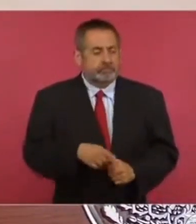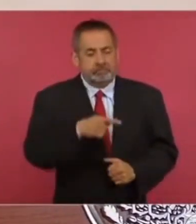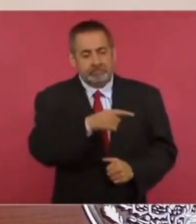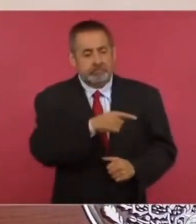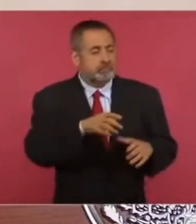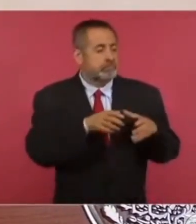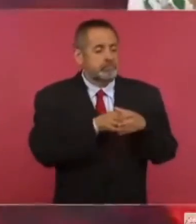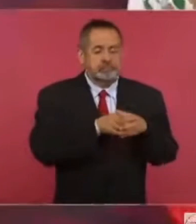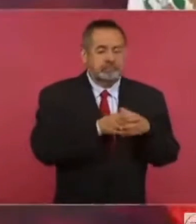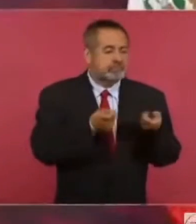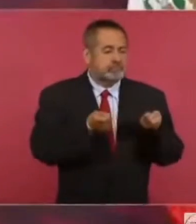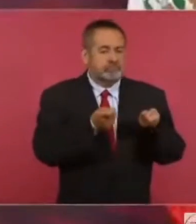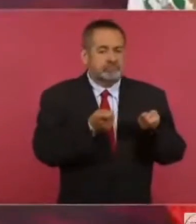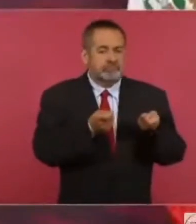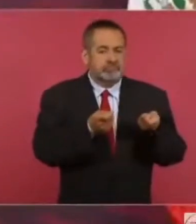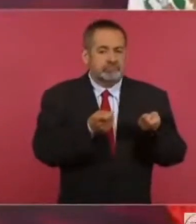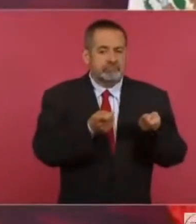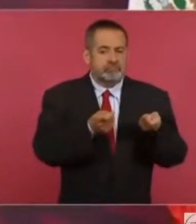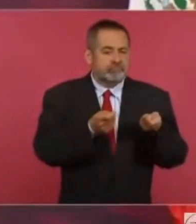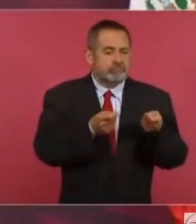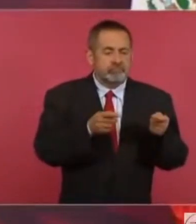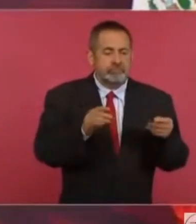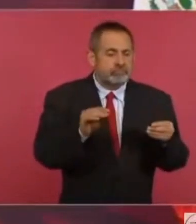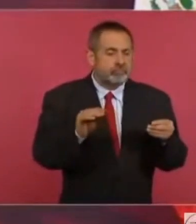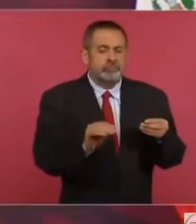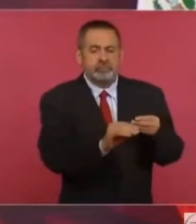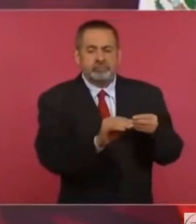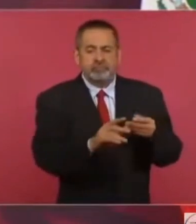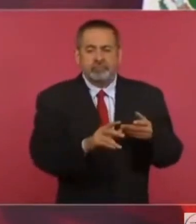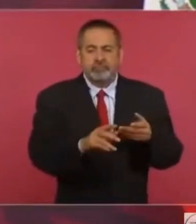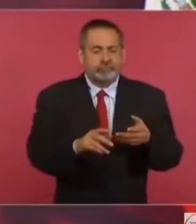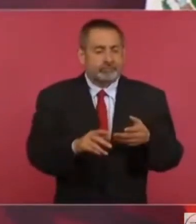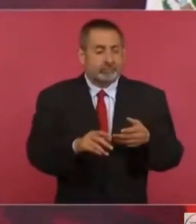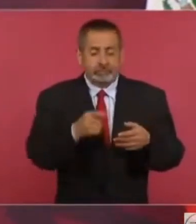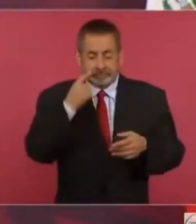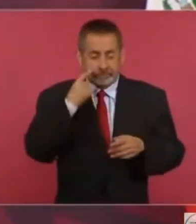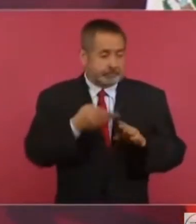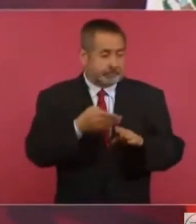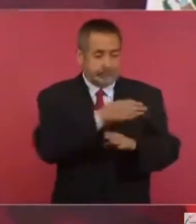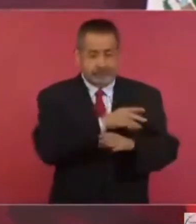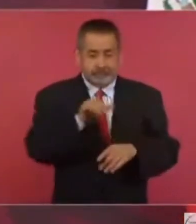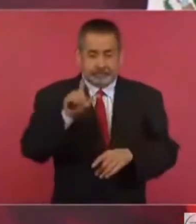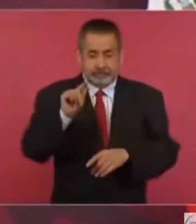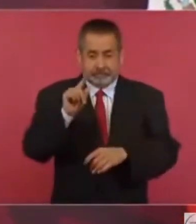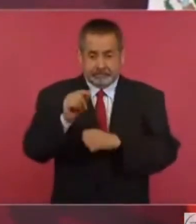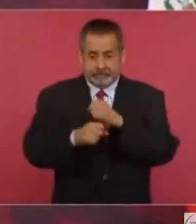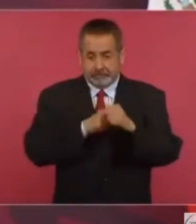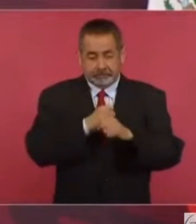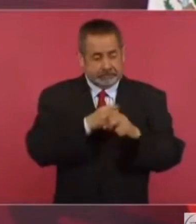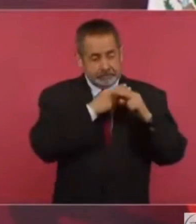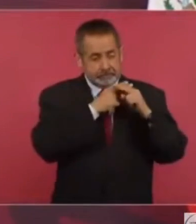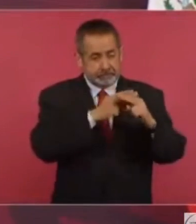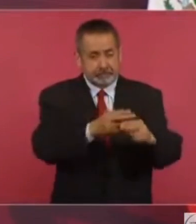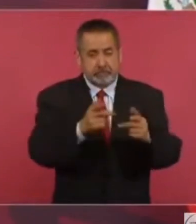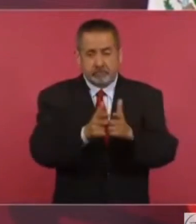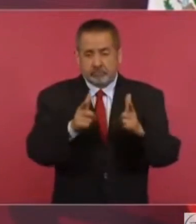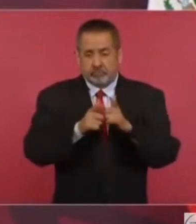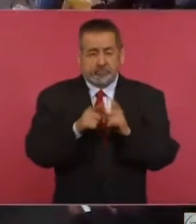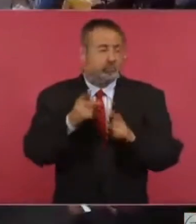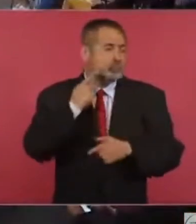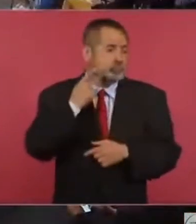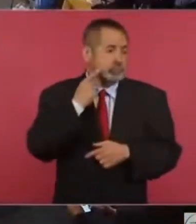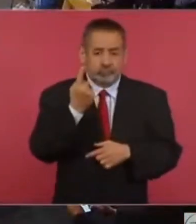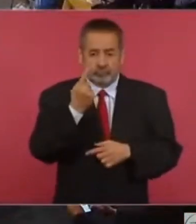entró otro partido después de casi 70 años de dominio de un solo partido.